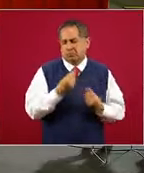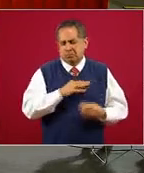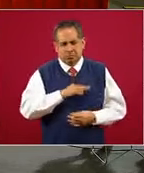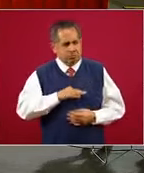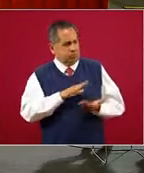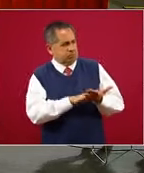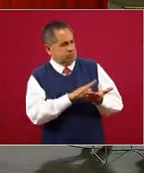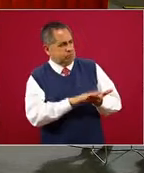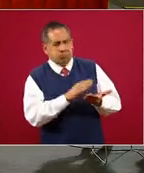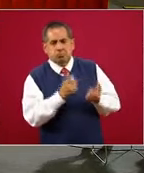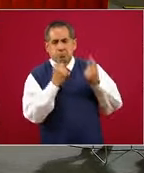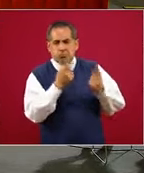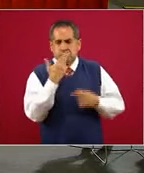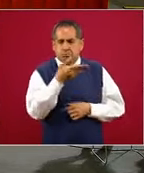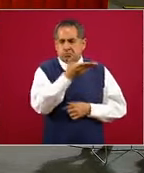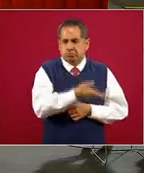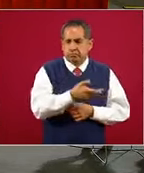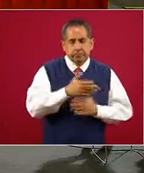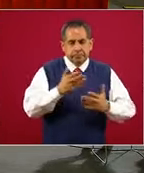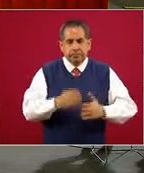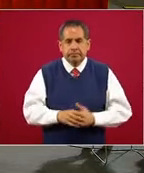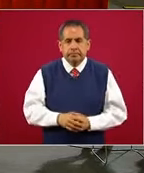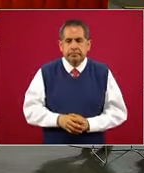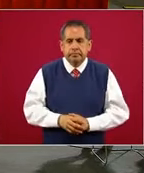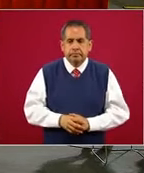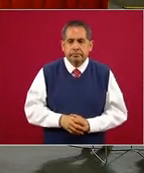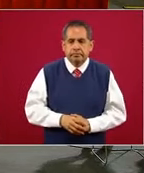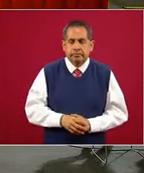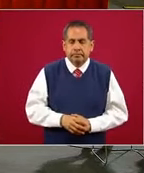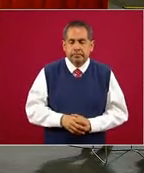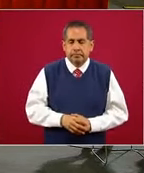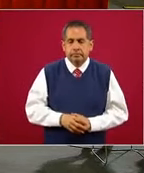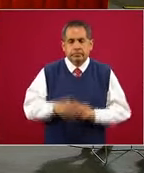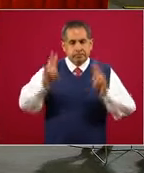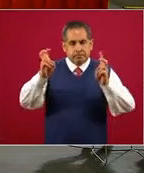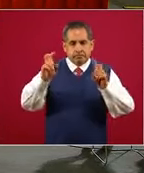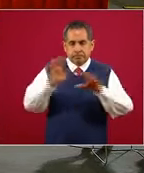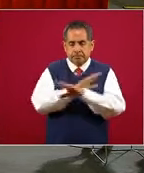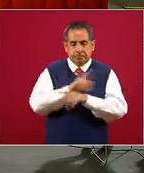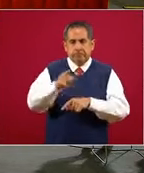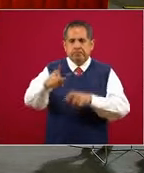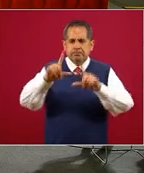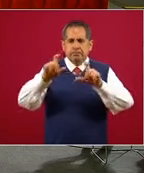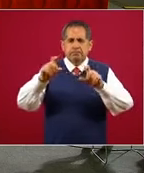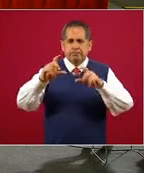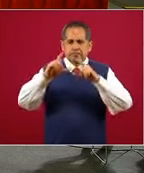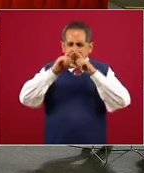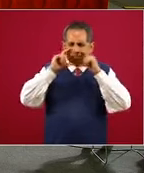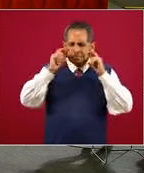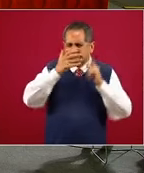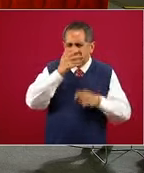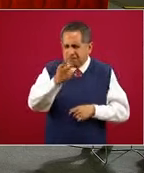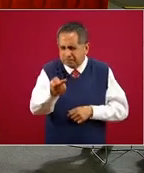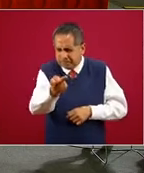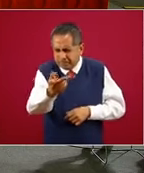gusto que él nos haya acompañado en todo esto. Cambio de tema, cubrebocas.